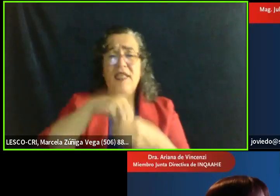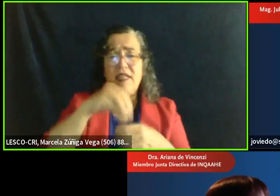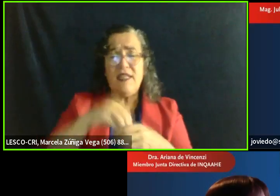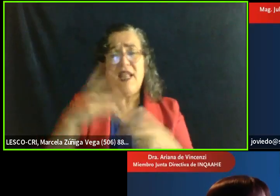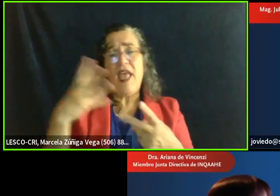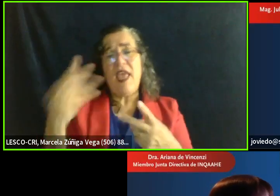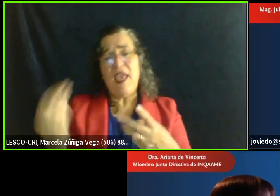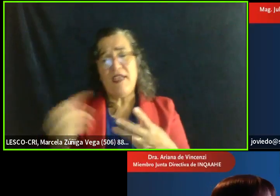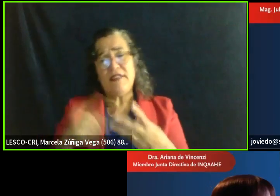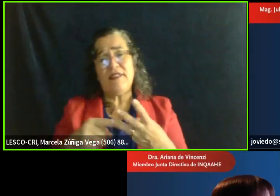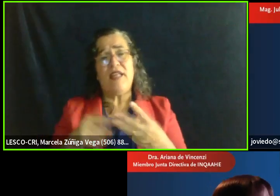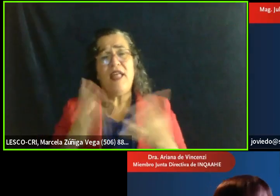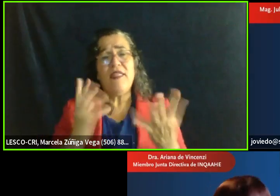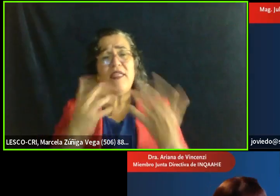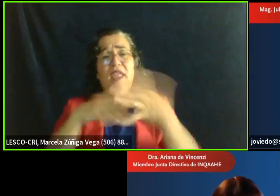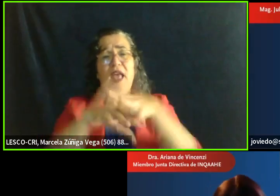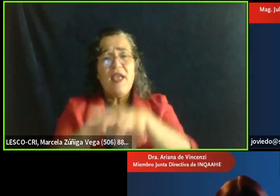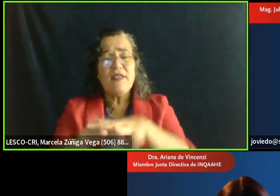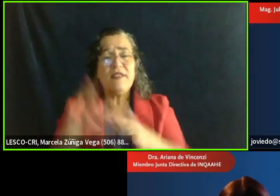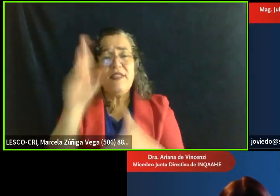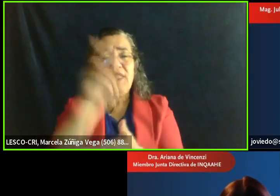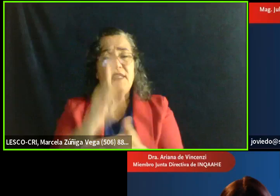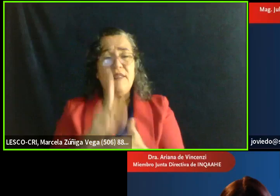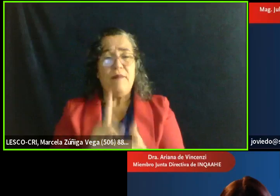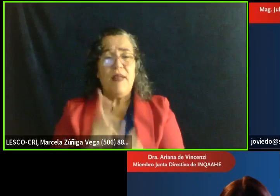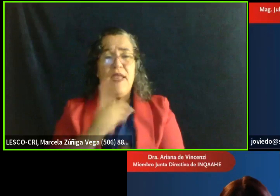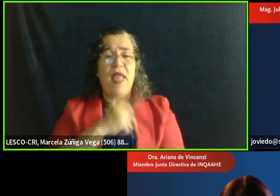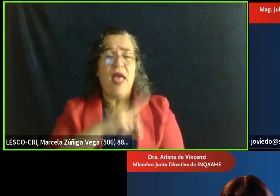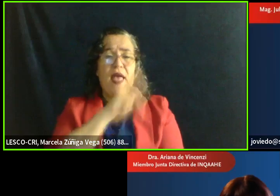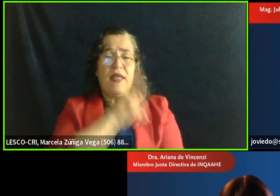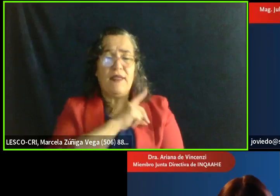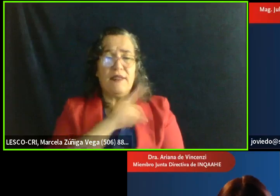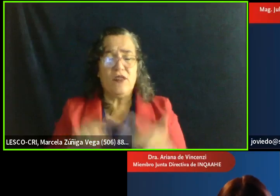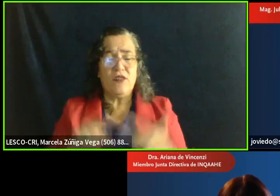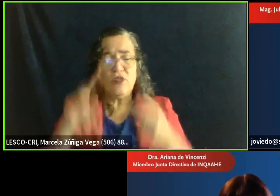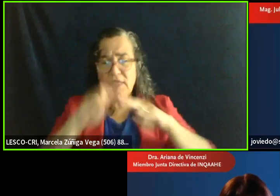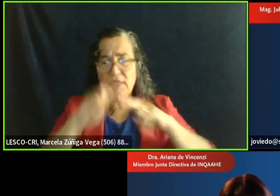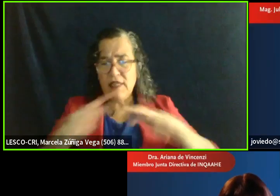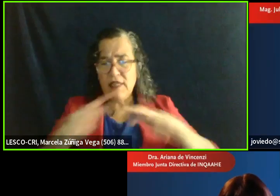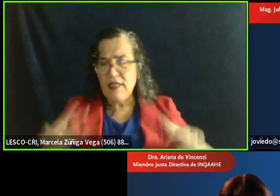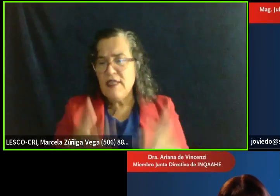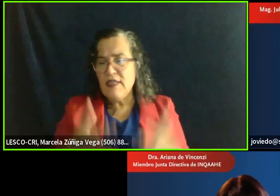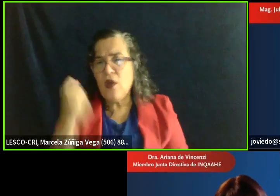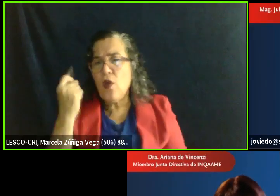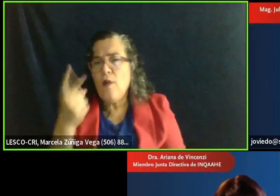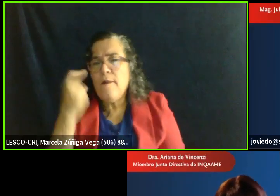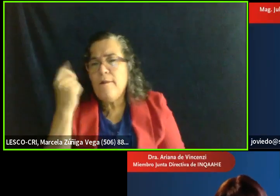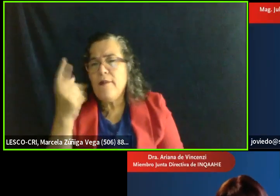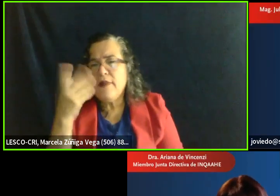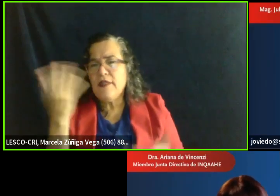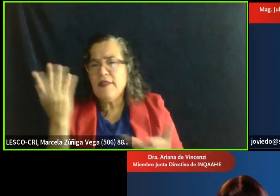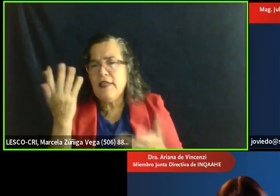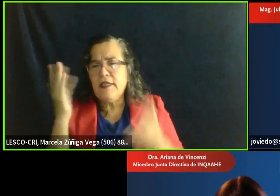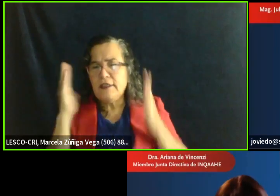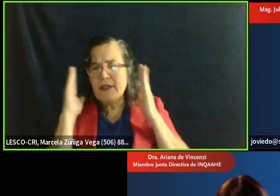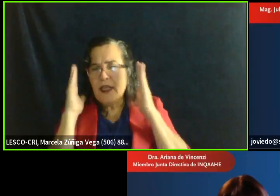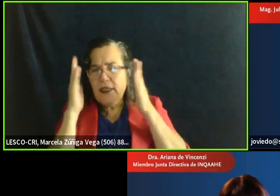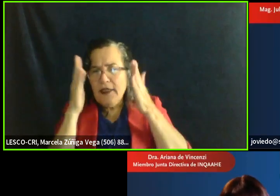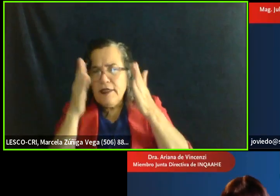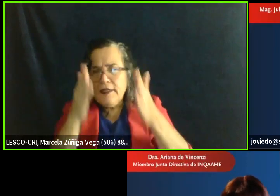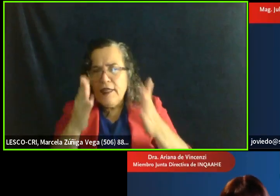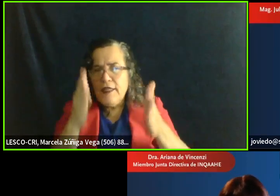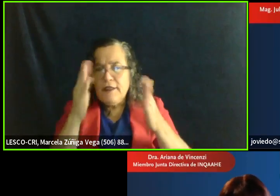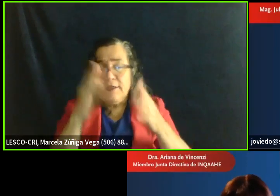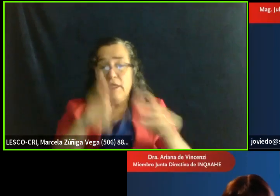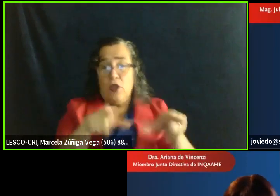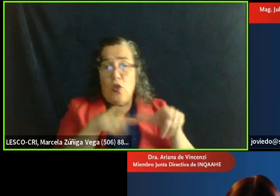es muy importante analizar el estado de tratamiento del objeto de estudio, comprender las tendencias, por supuesto, locales, pero